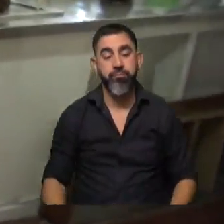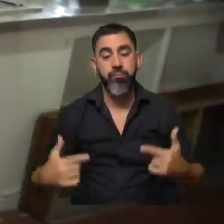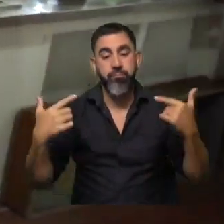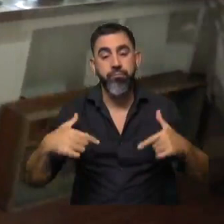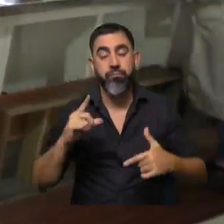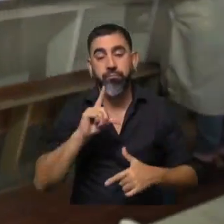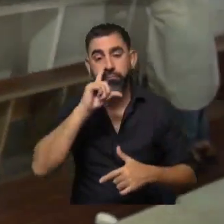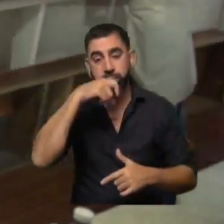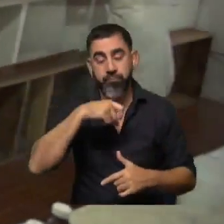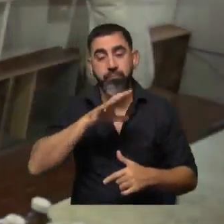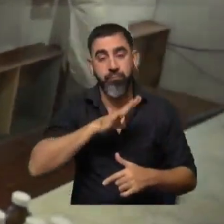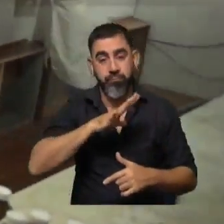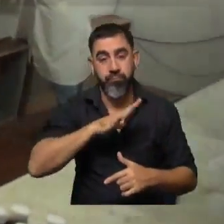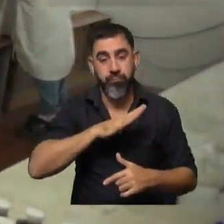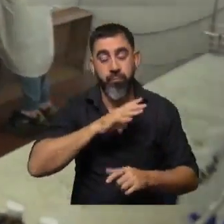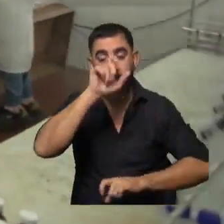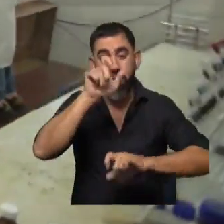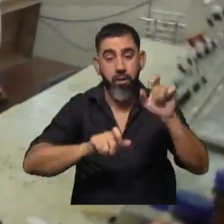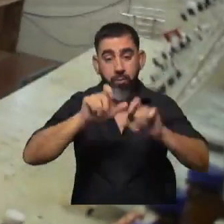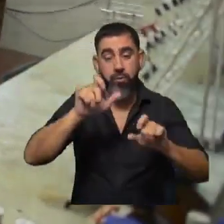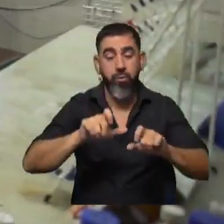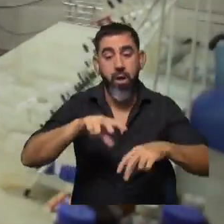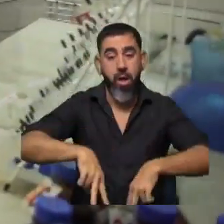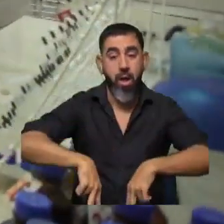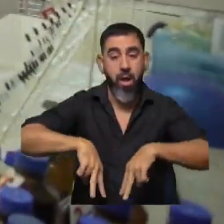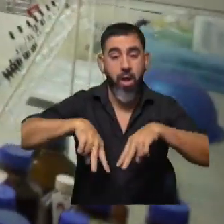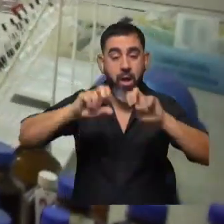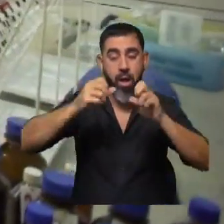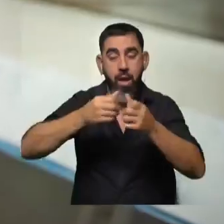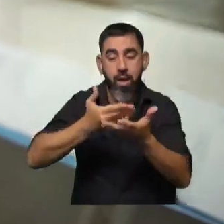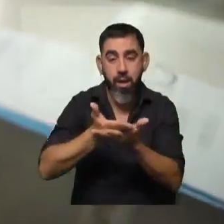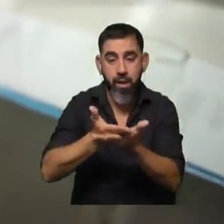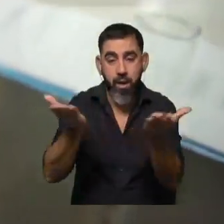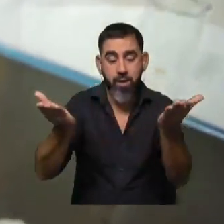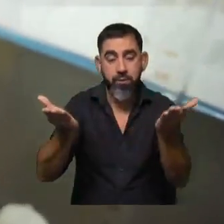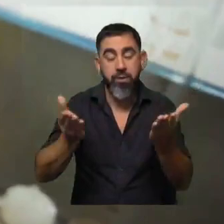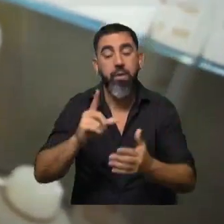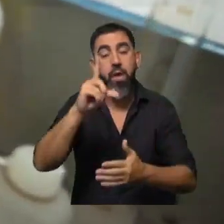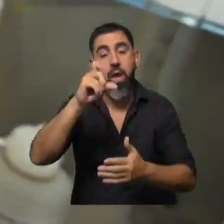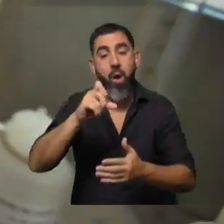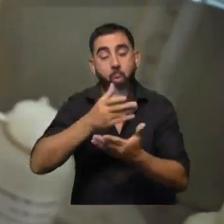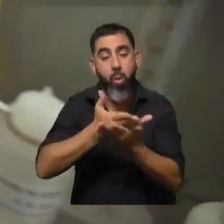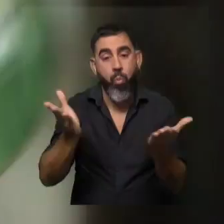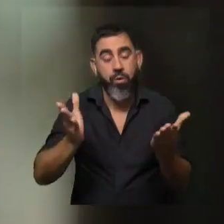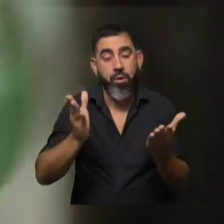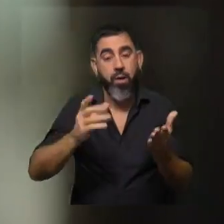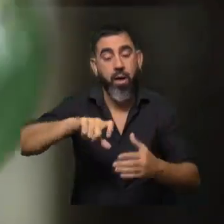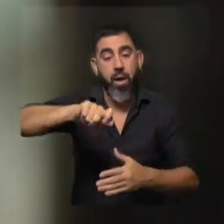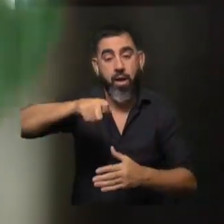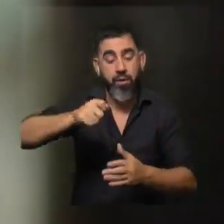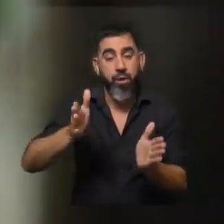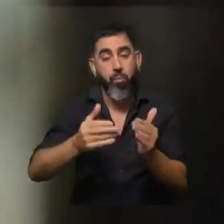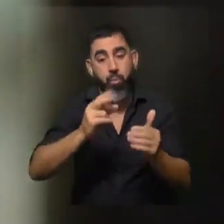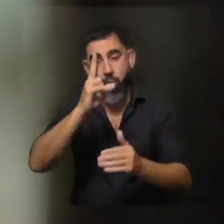Intendencia de Montevideo pone a disposición de la población los análisis que se vienen realizando con muestras de agua de OCE en canillas de policlínicas,